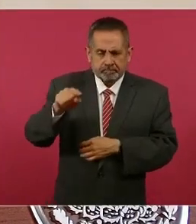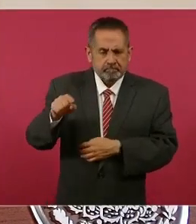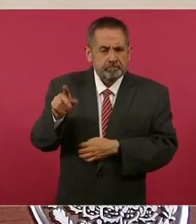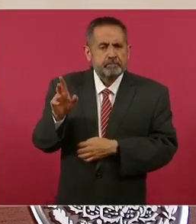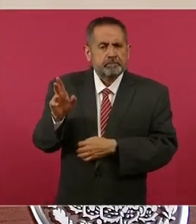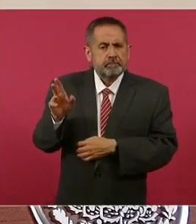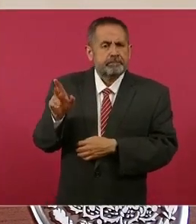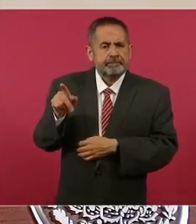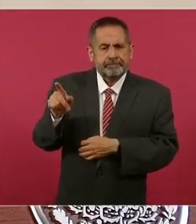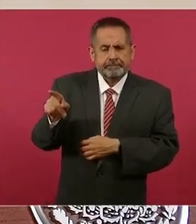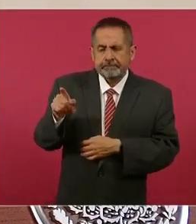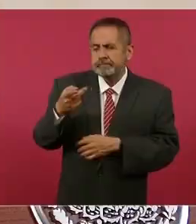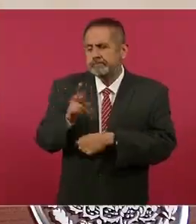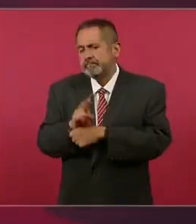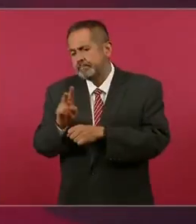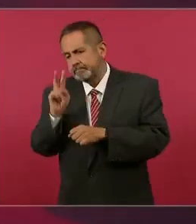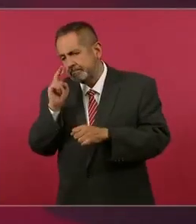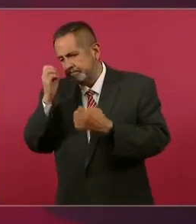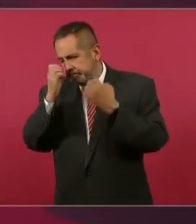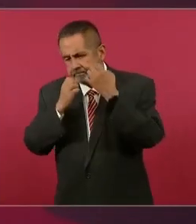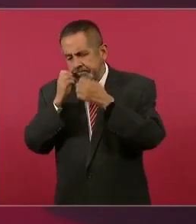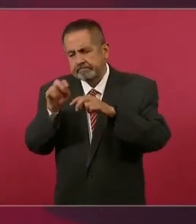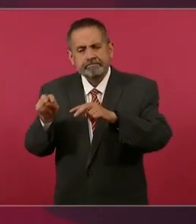vamos a supervisar